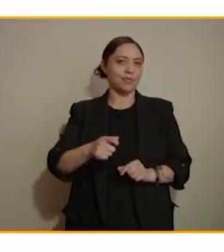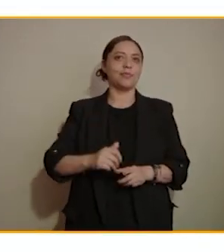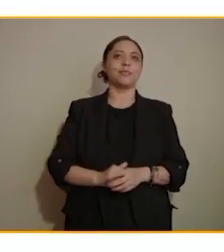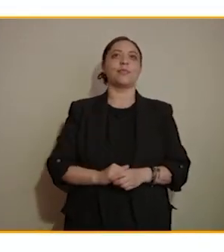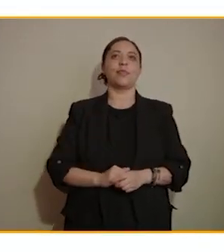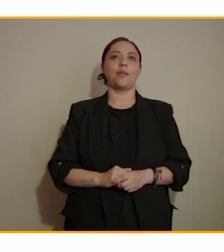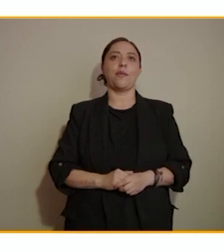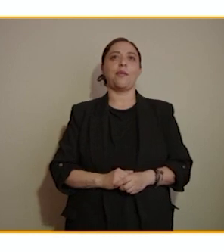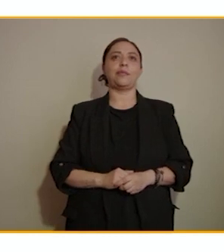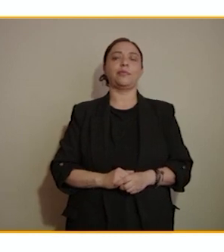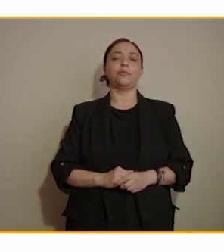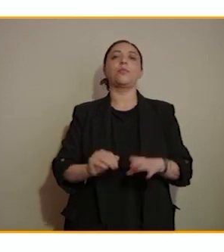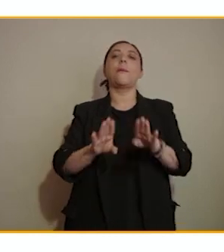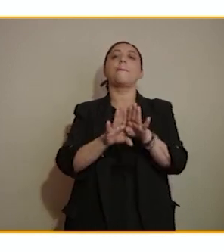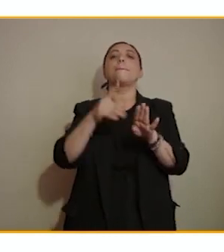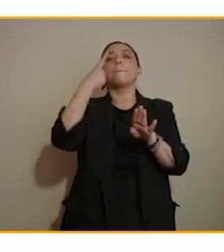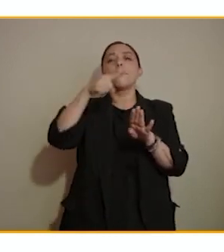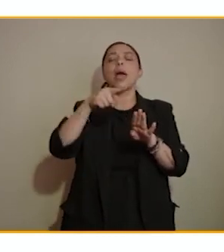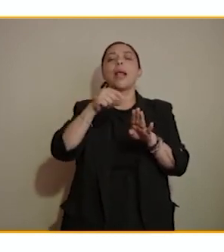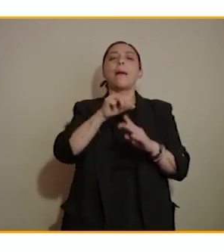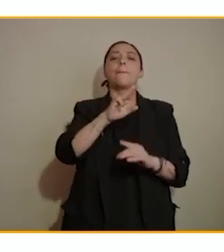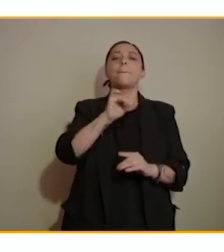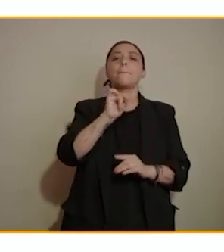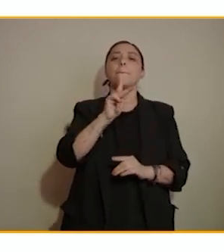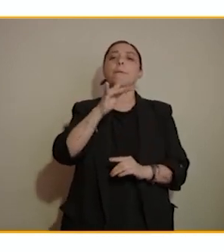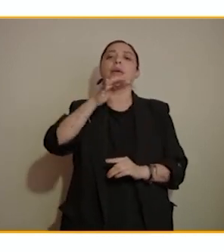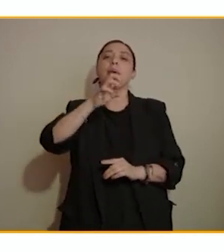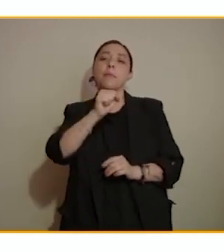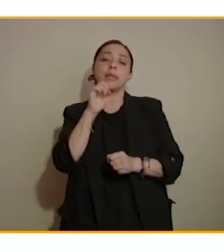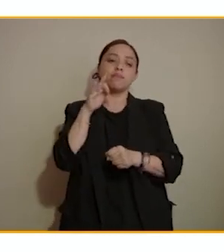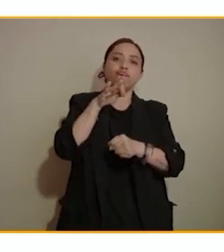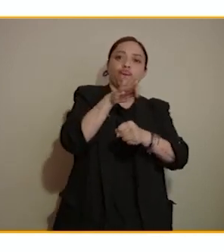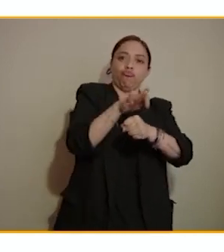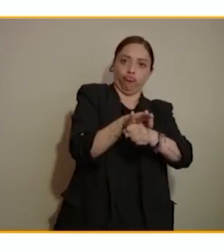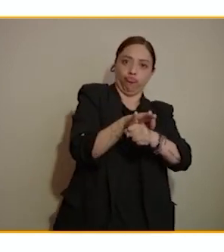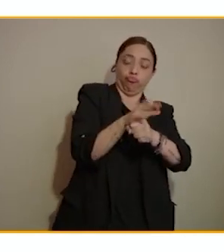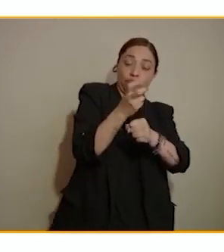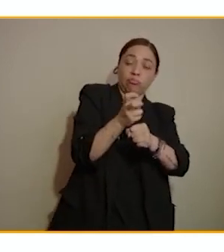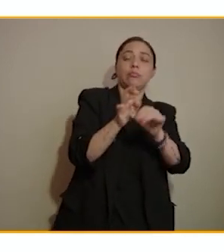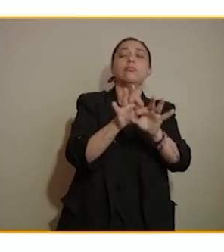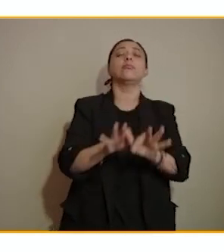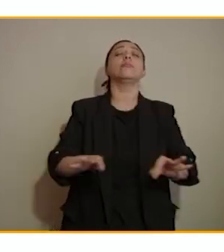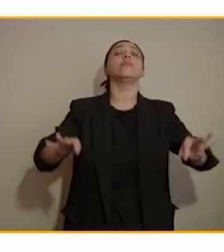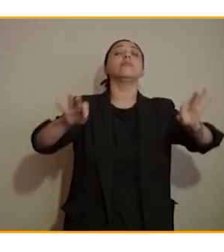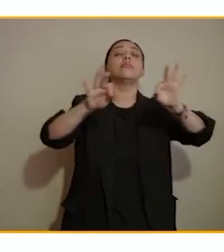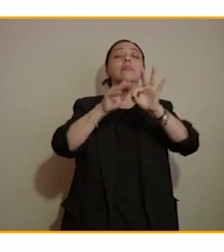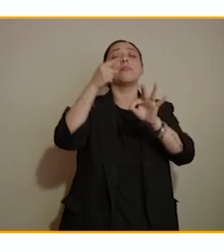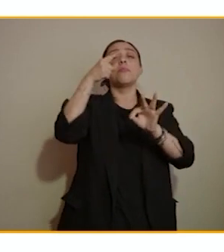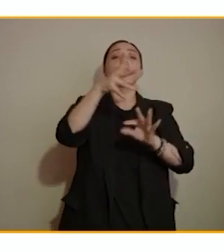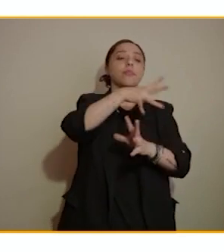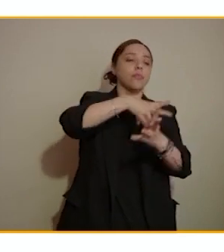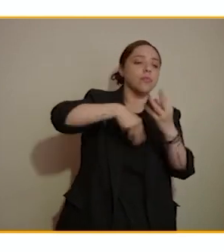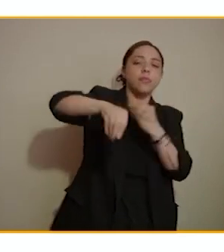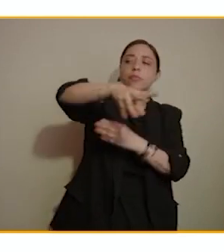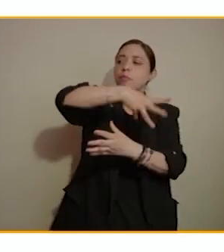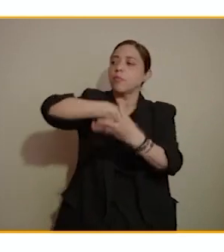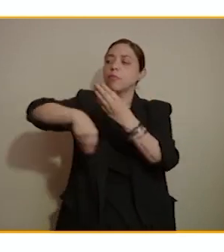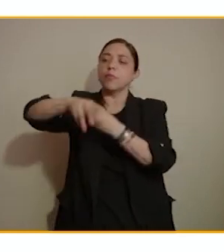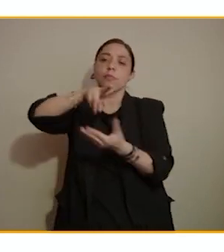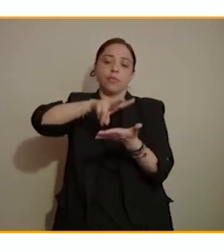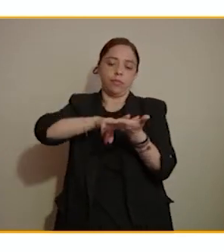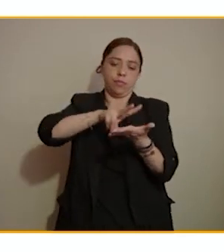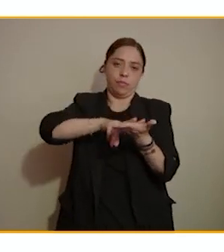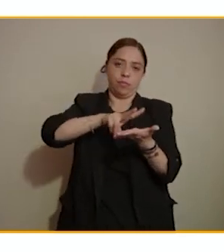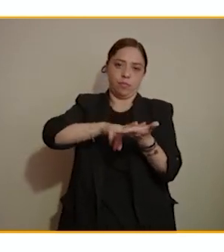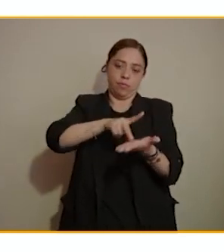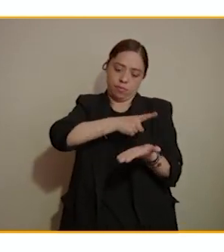La contribución al fortalecimiento de las MIPYMES es esencial para la sostenibilidad de este valor agregado de nuestras